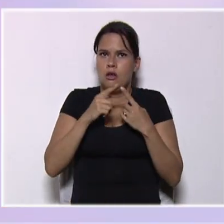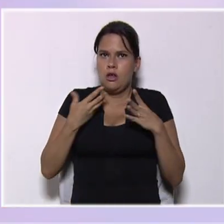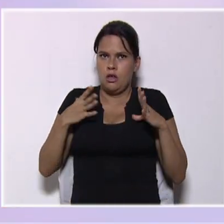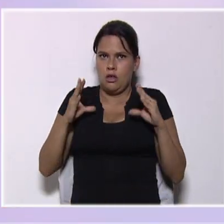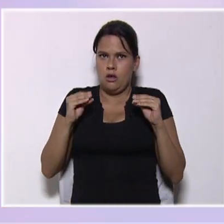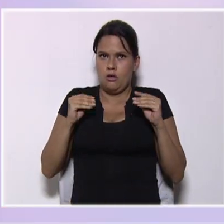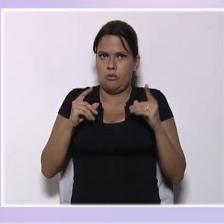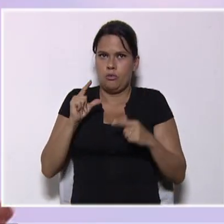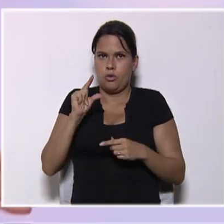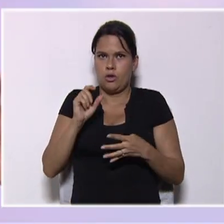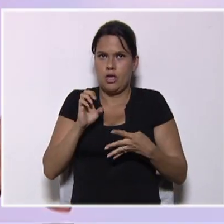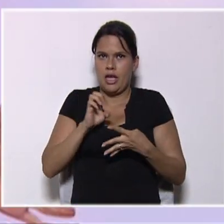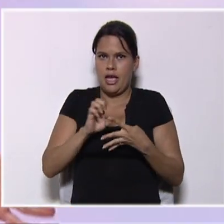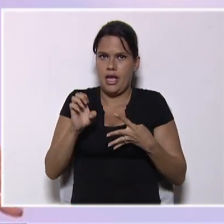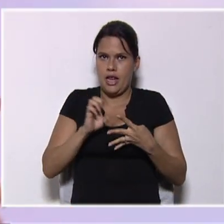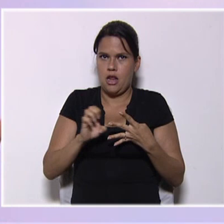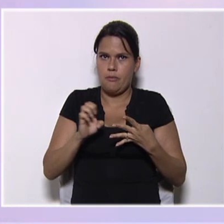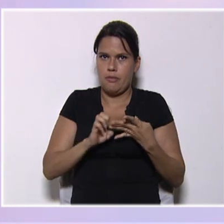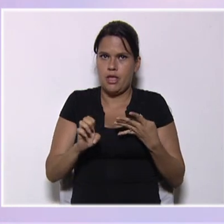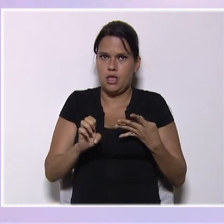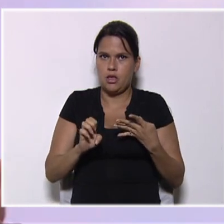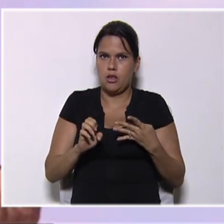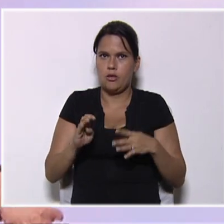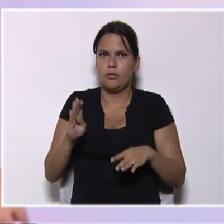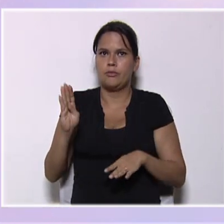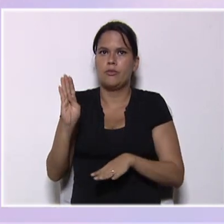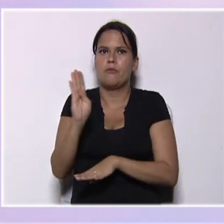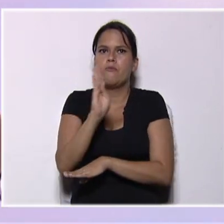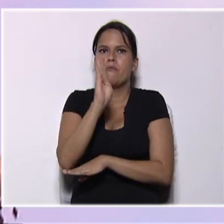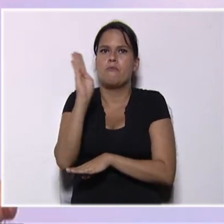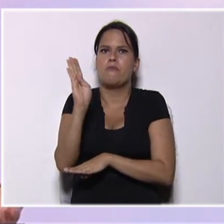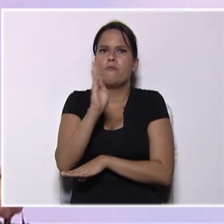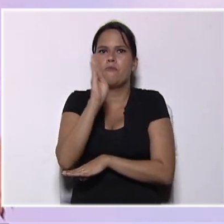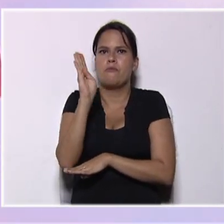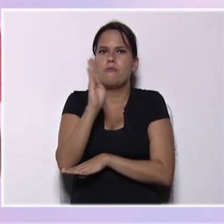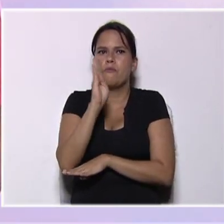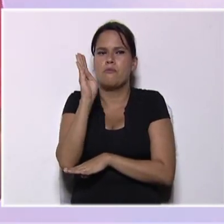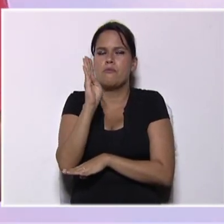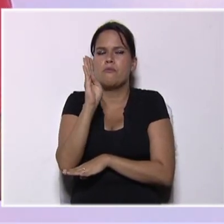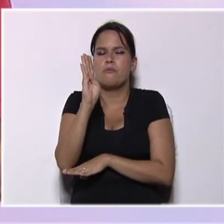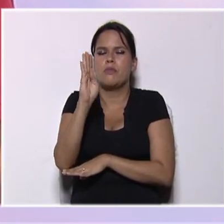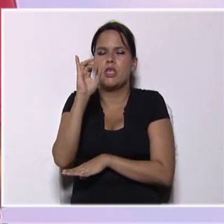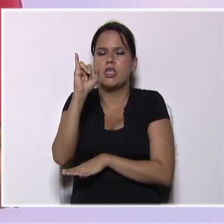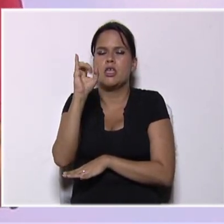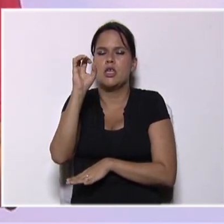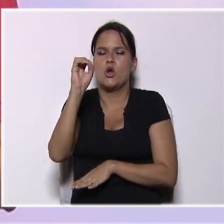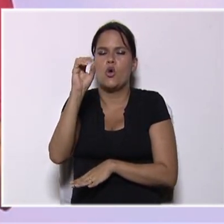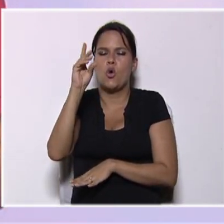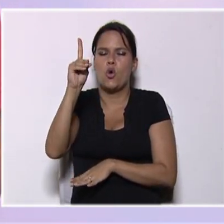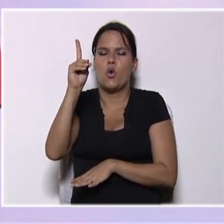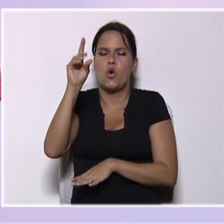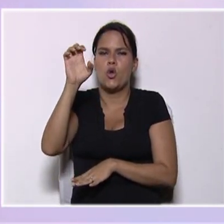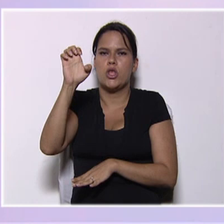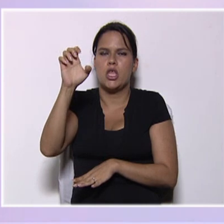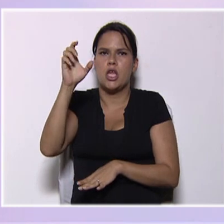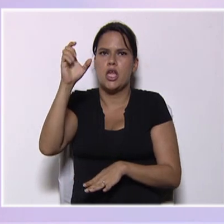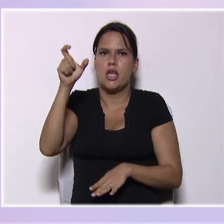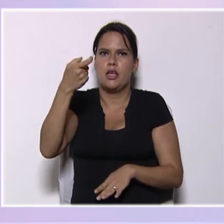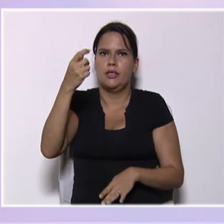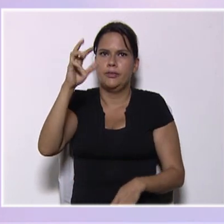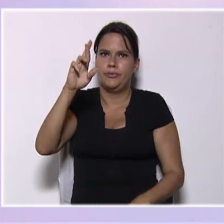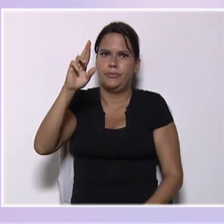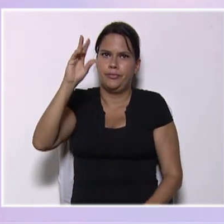de elementos biodegradables. ¿Pero qué es eso de biodegradable? Cuando hablamos de biodegradable, hablamos de una reacción